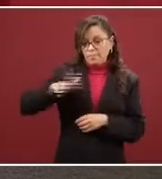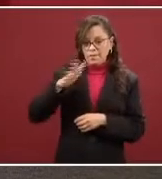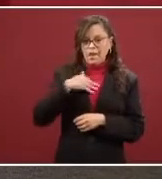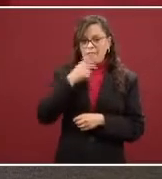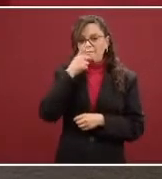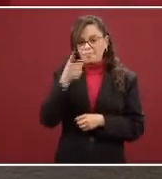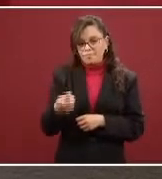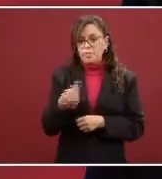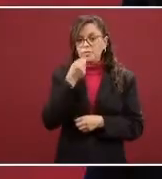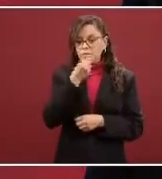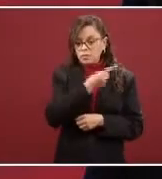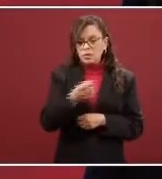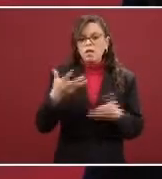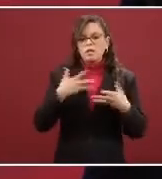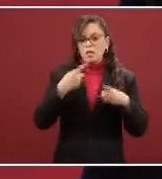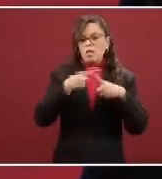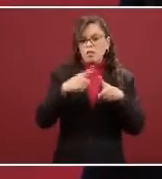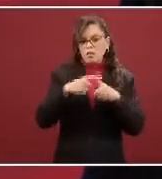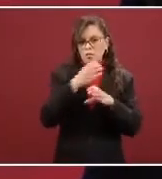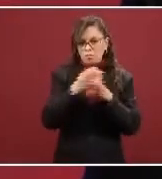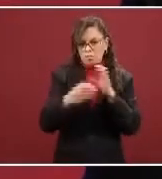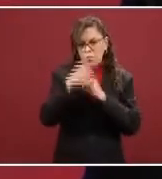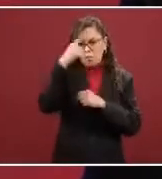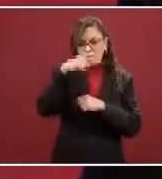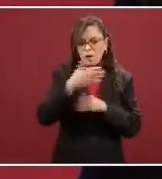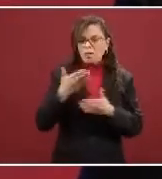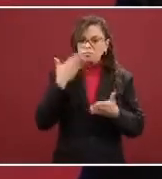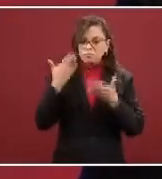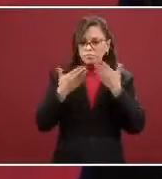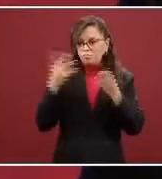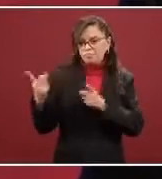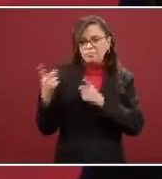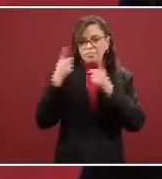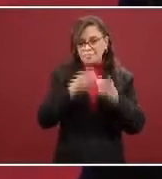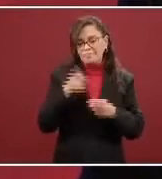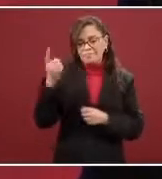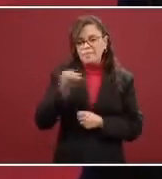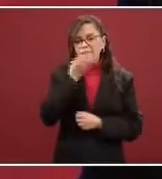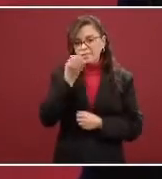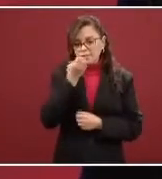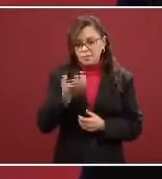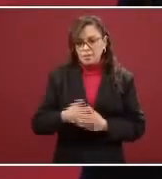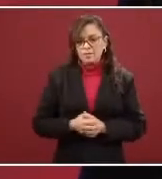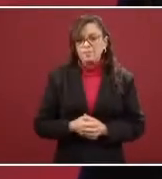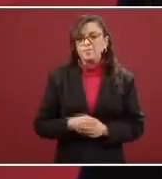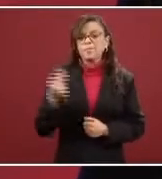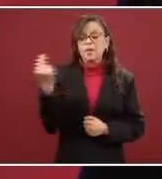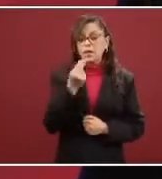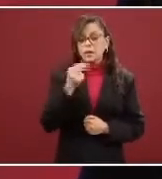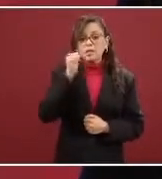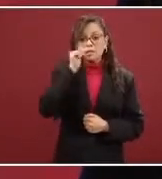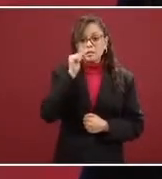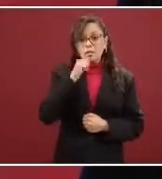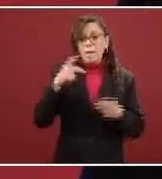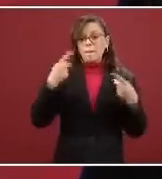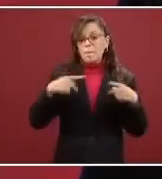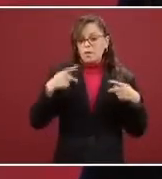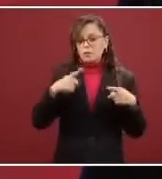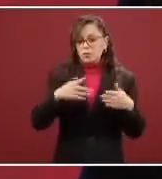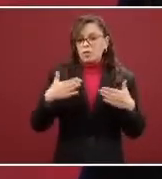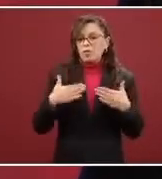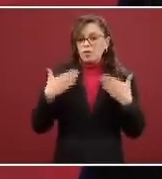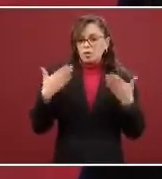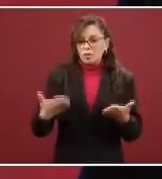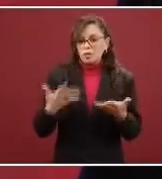actividades escolares. Siempre tratar de tener personas de confianza y tener los números